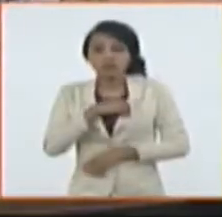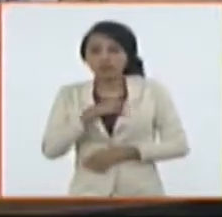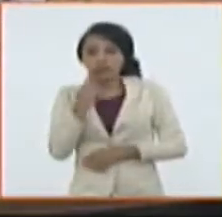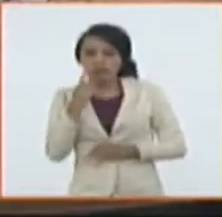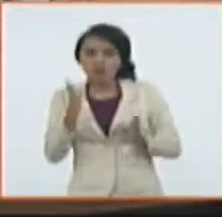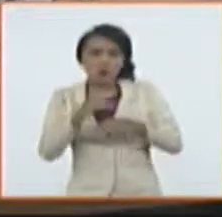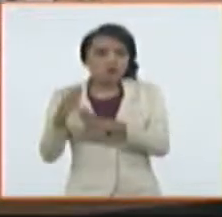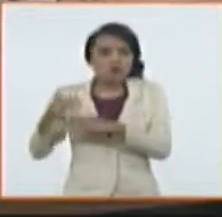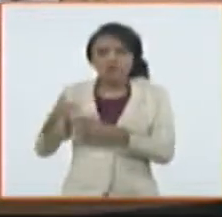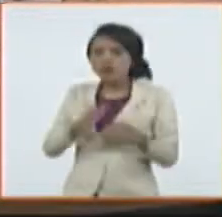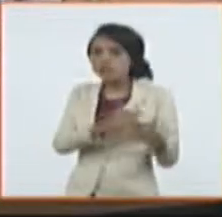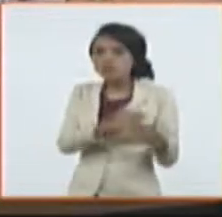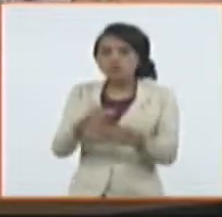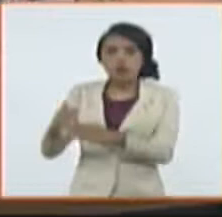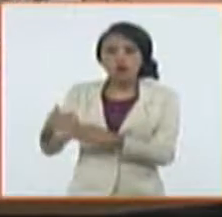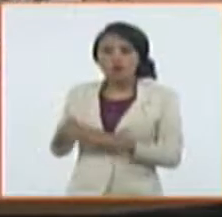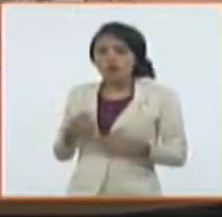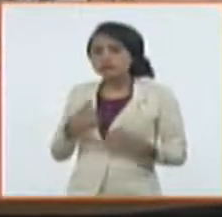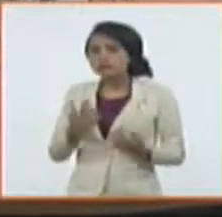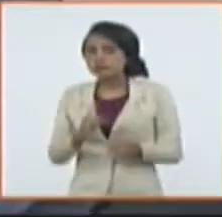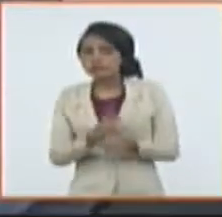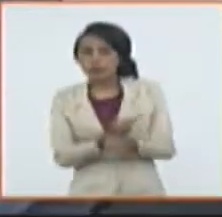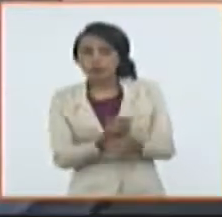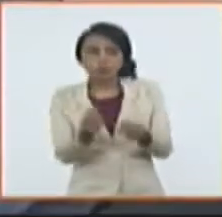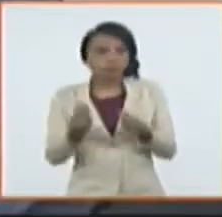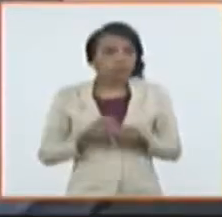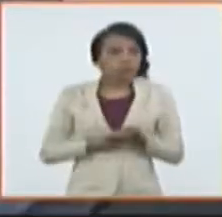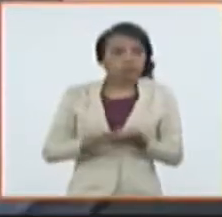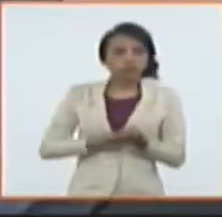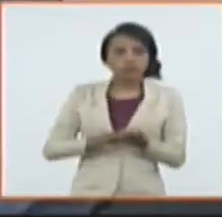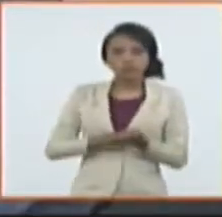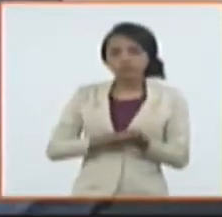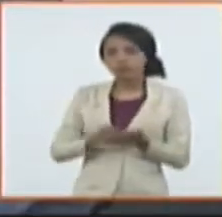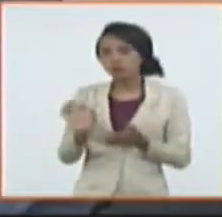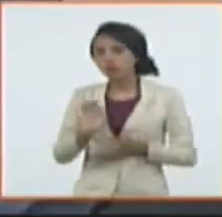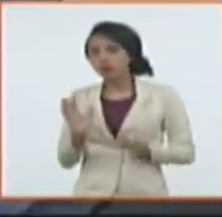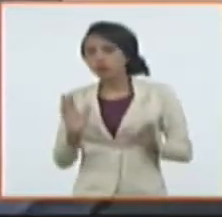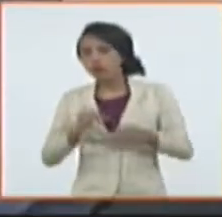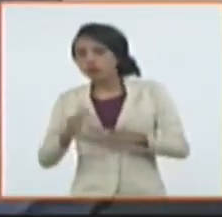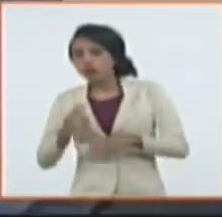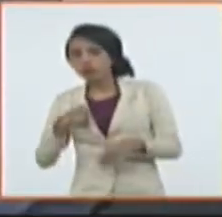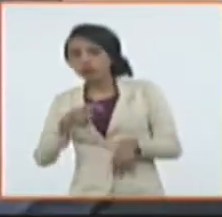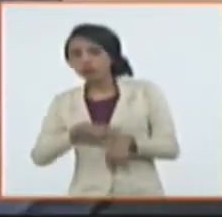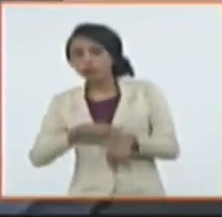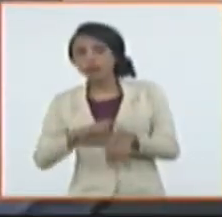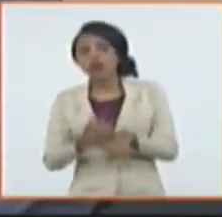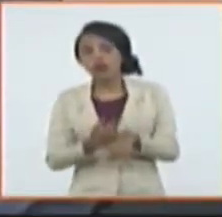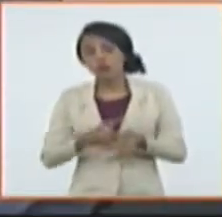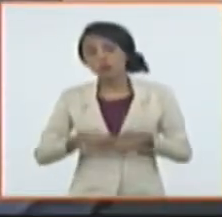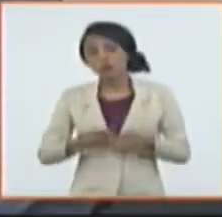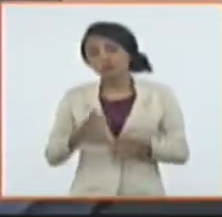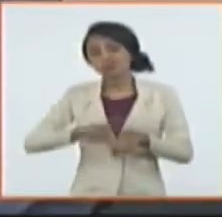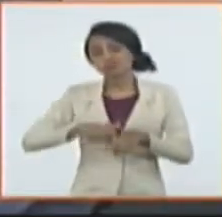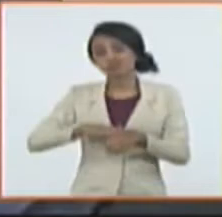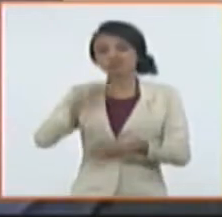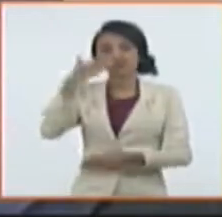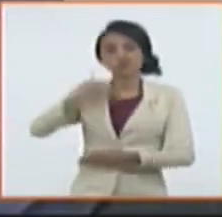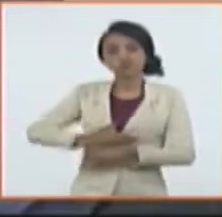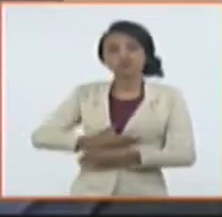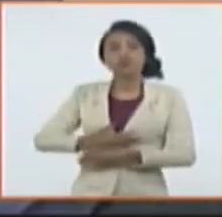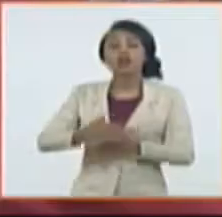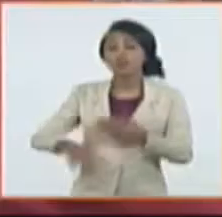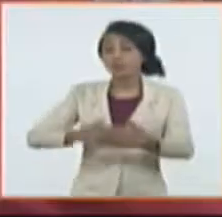prolongado. Por eso estamos insistiendo en que nosotros toda esta situación de limitación de recursos y de problemas del comercio